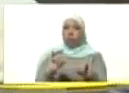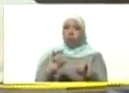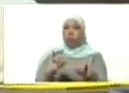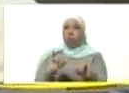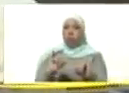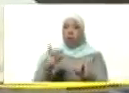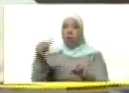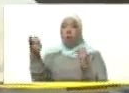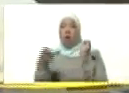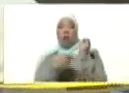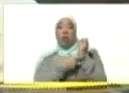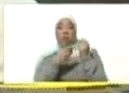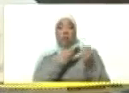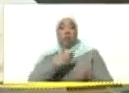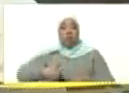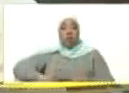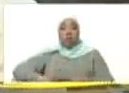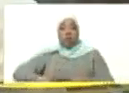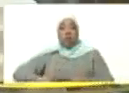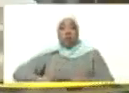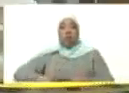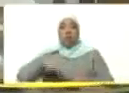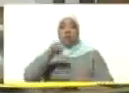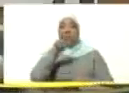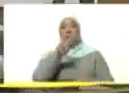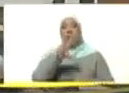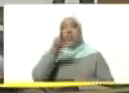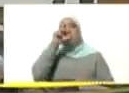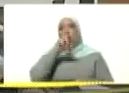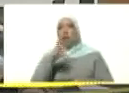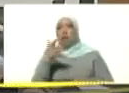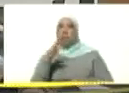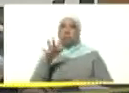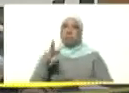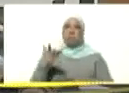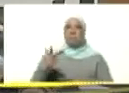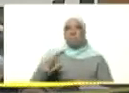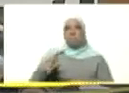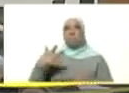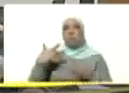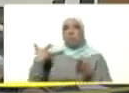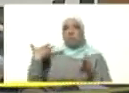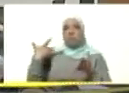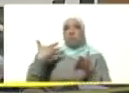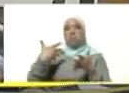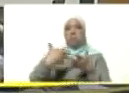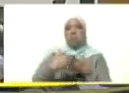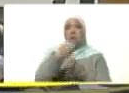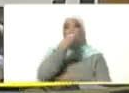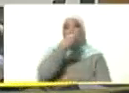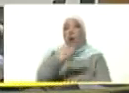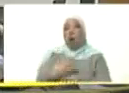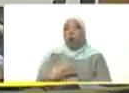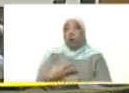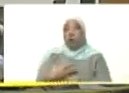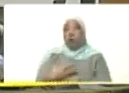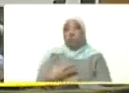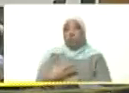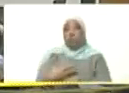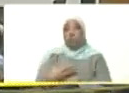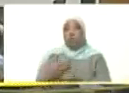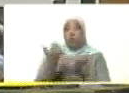three or so years. Por tres años más o menos. Well, bueno. The fiction has